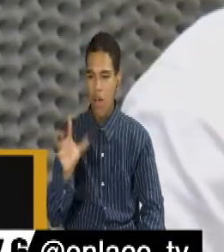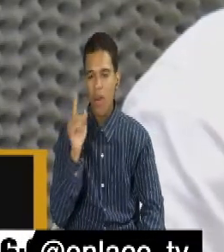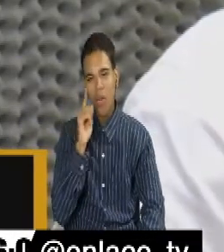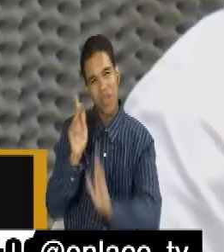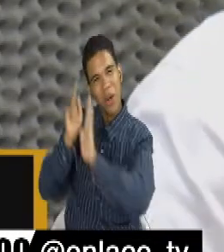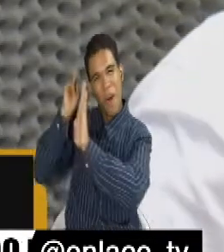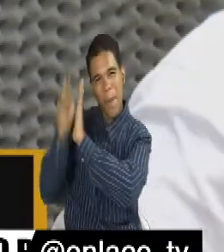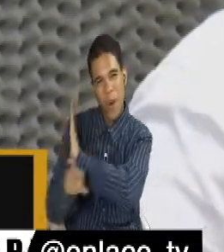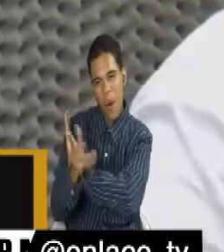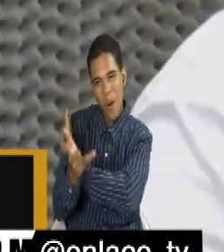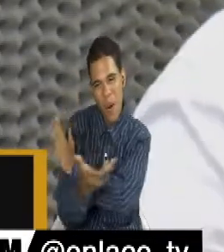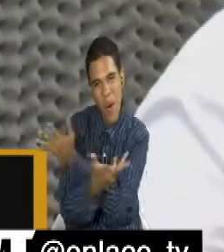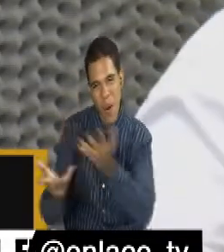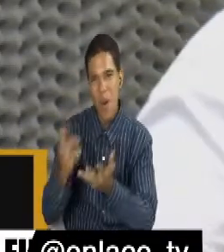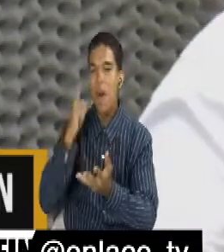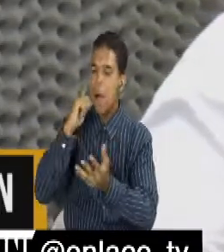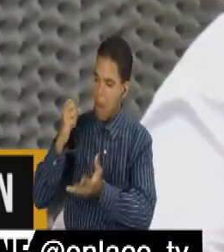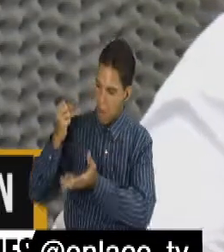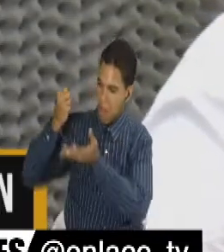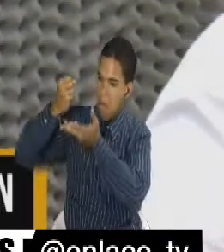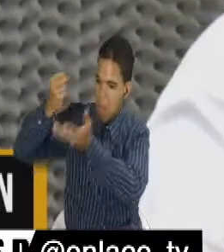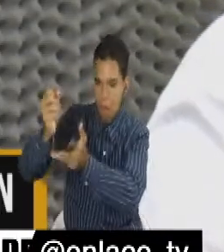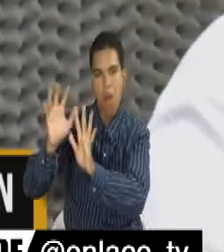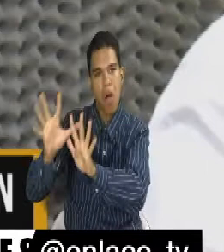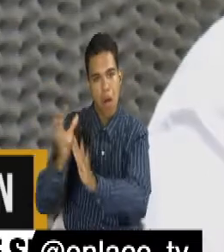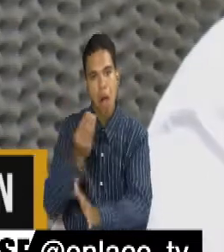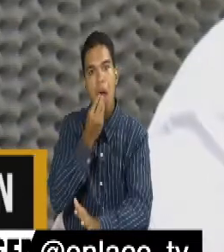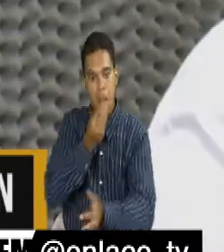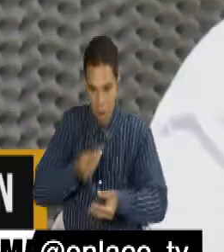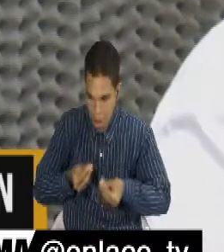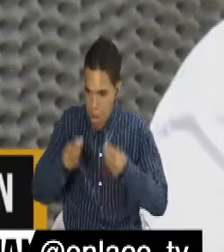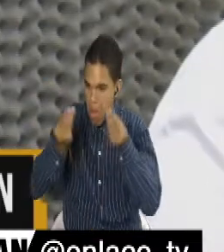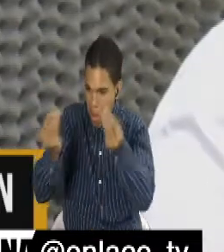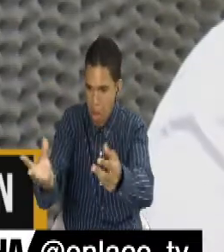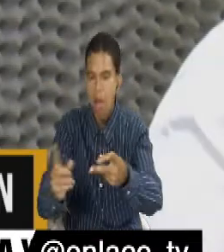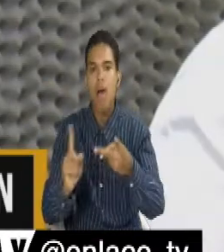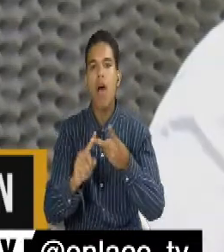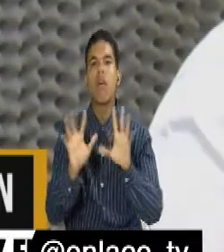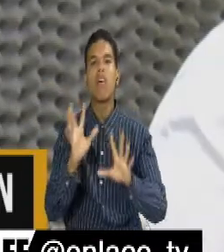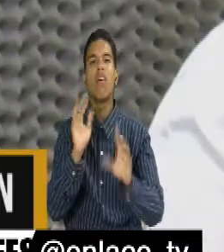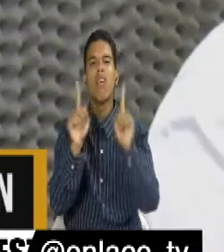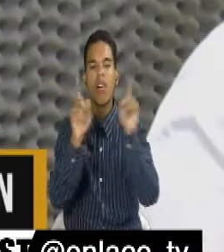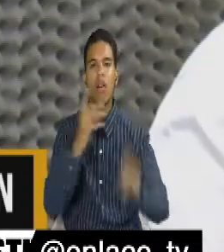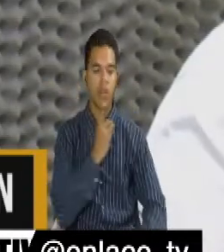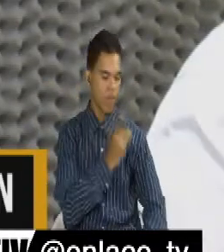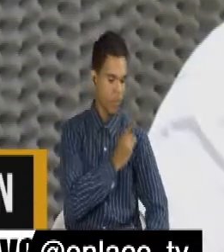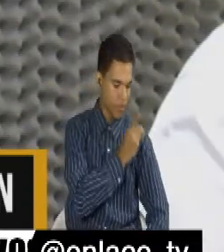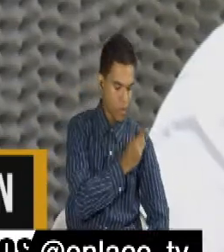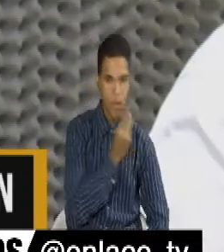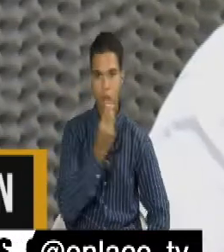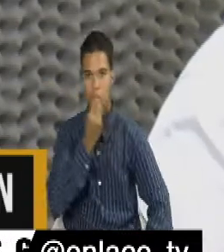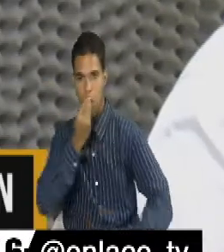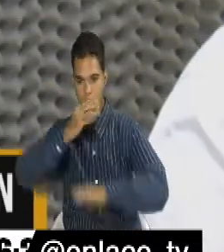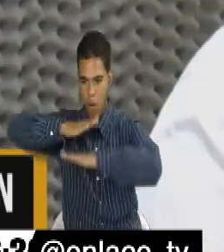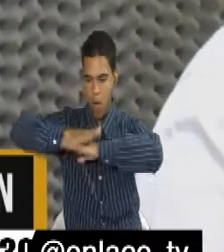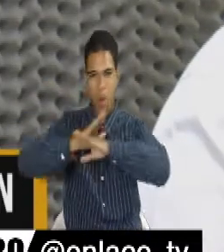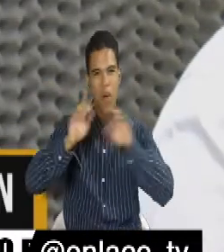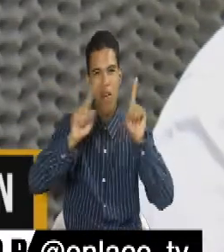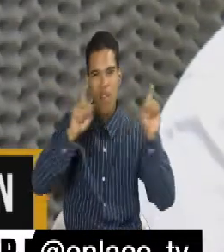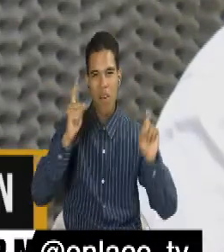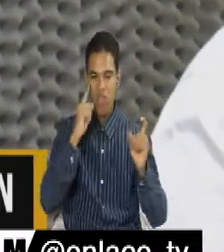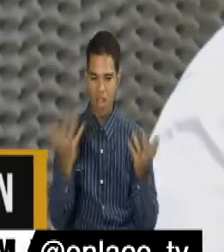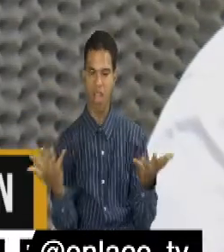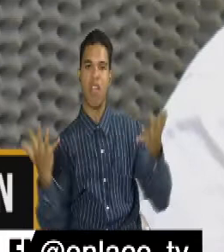el tema de integración familiar también con un compartir en torno al tema del desayuno y el tema del almuerzo. Entonces, fue una jornada de